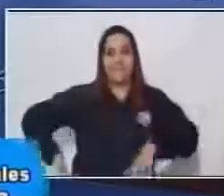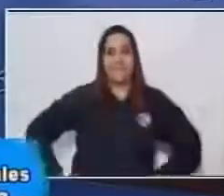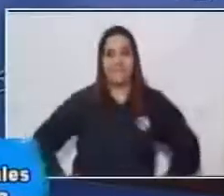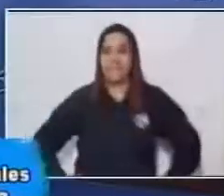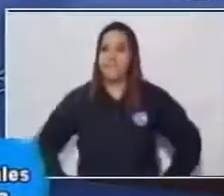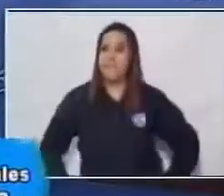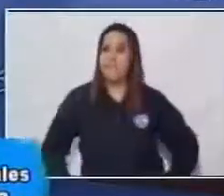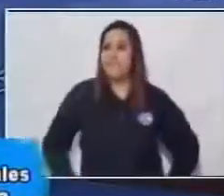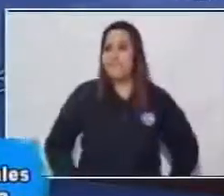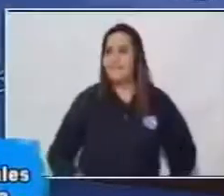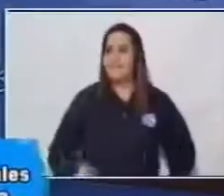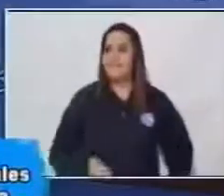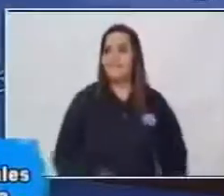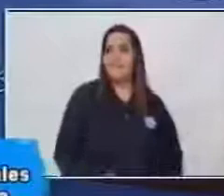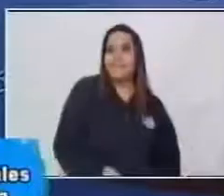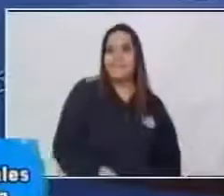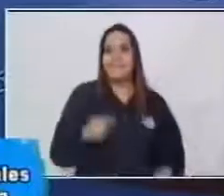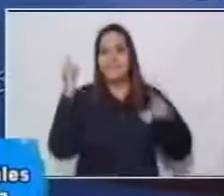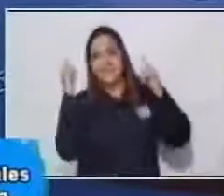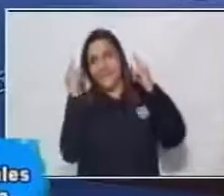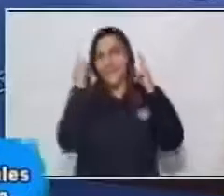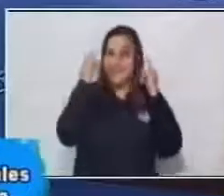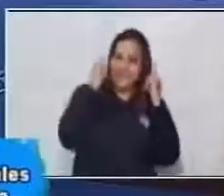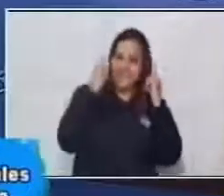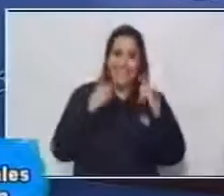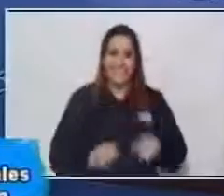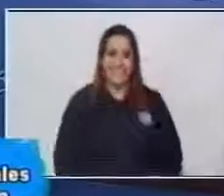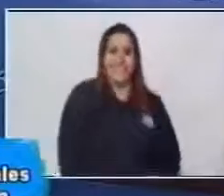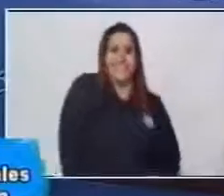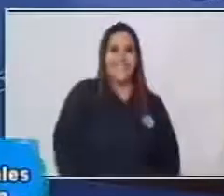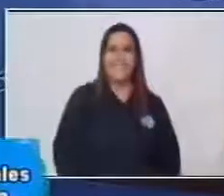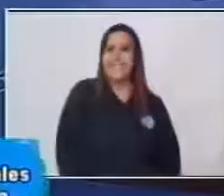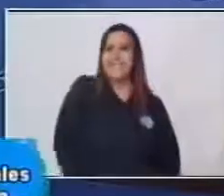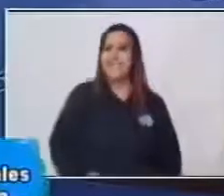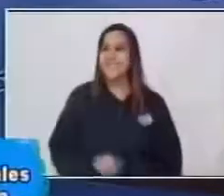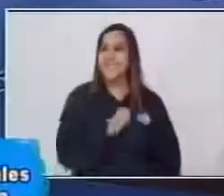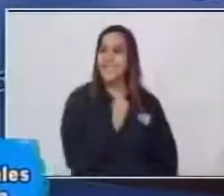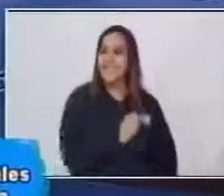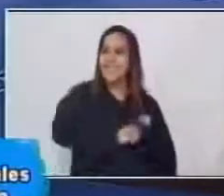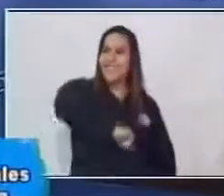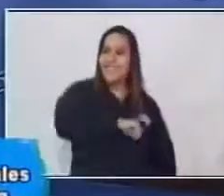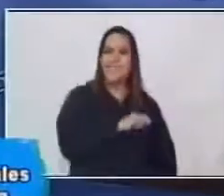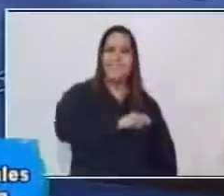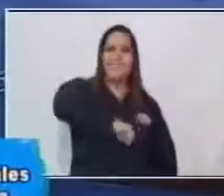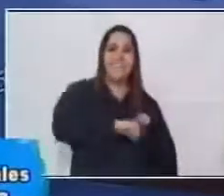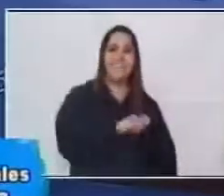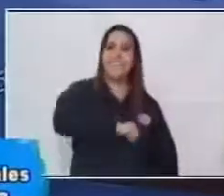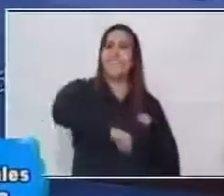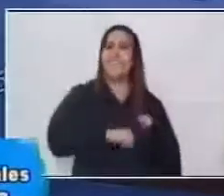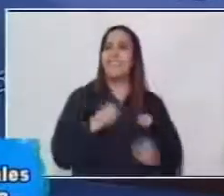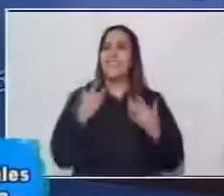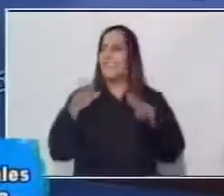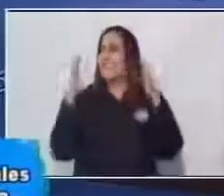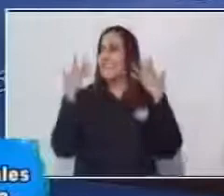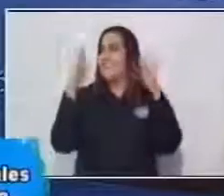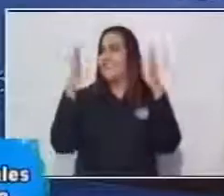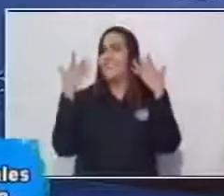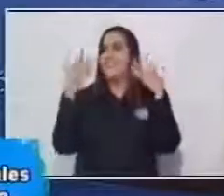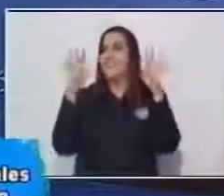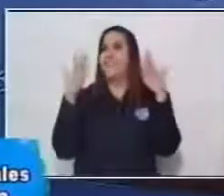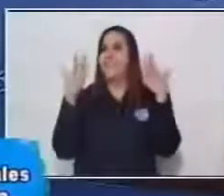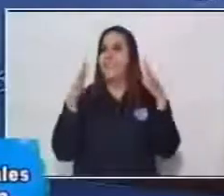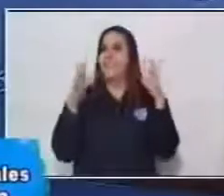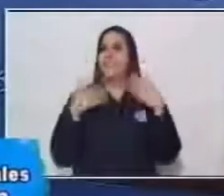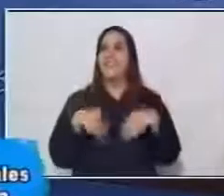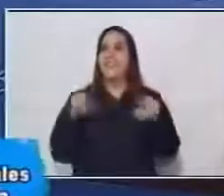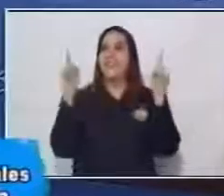cola, cola, cola, cabeza, cabeza, cabeza, con el hombro, hombro, hombro, con el codo, codo, codo, con la mano,